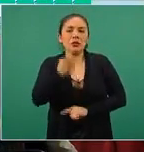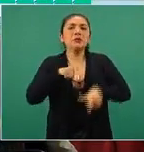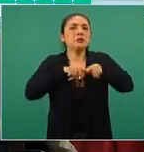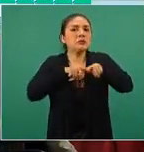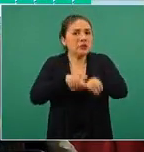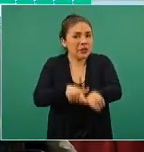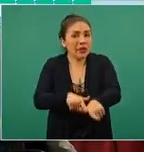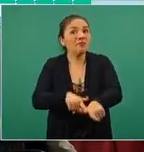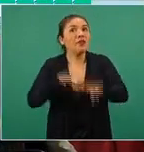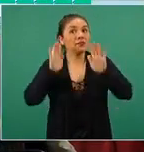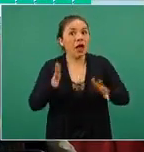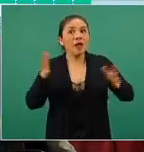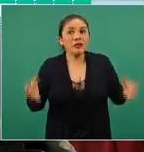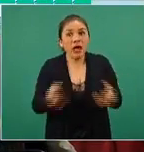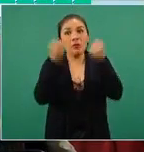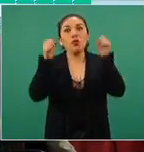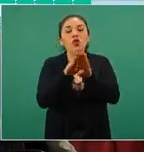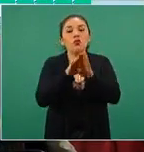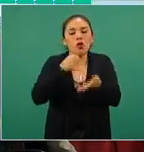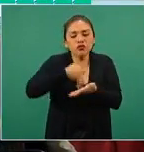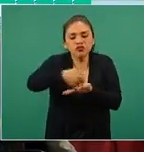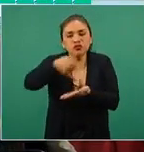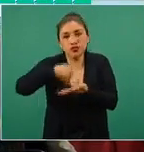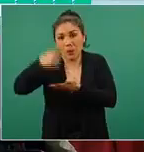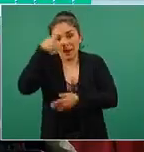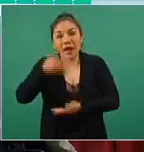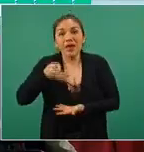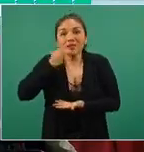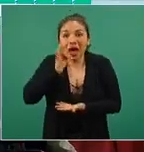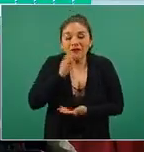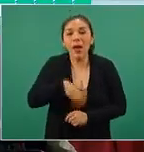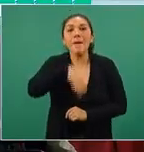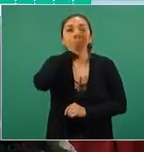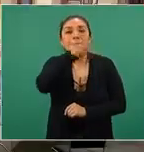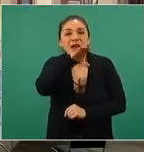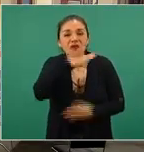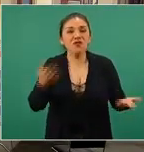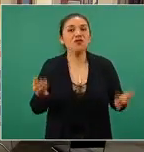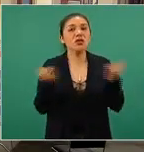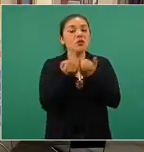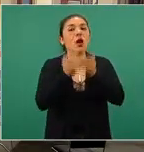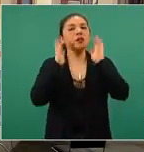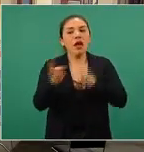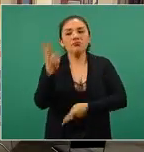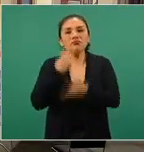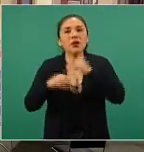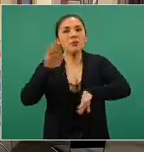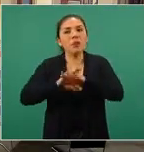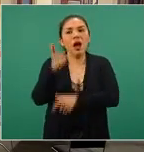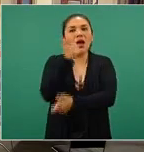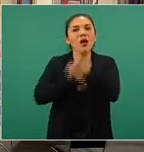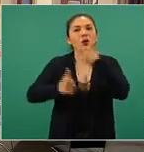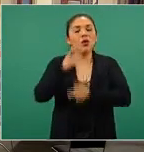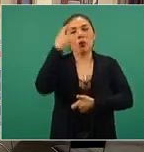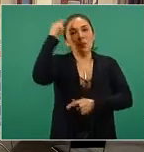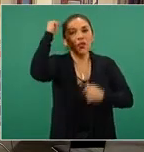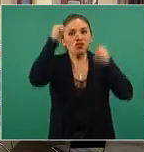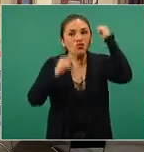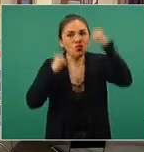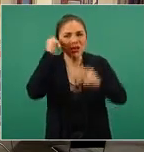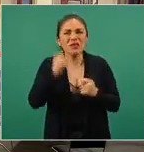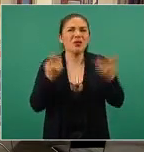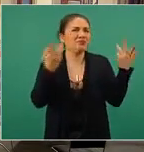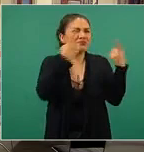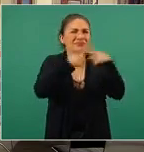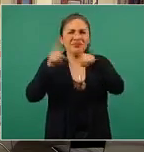mantenido y hemos salvado la cosecha del café, la cosecha del mango y por supuesto hemos reactivado mucho de la economía del turismo, todo lo